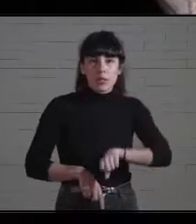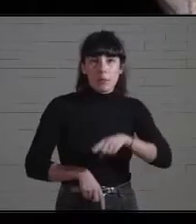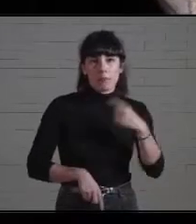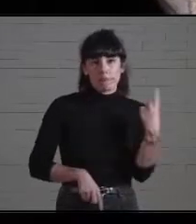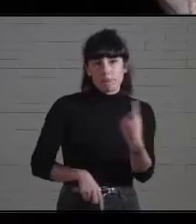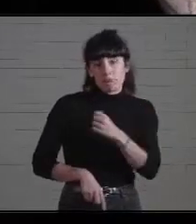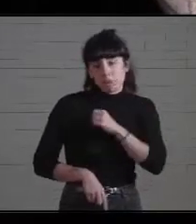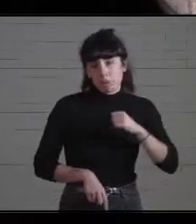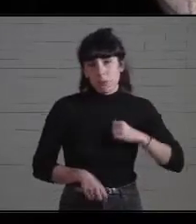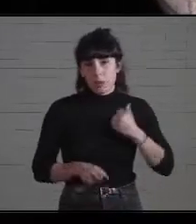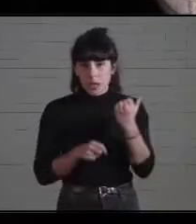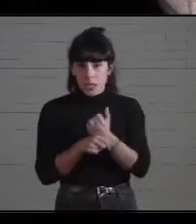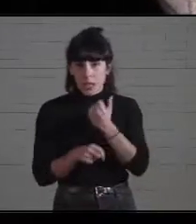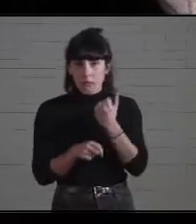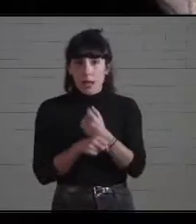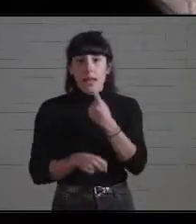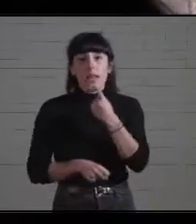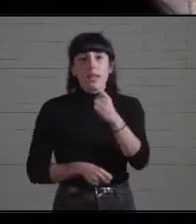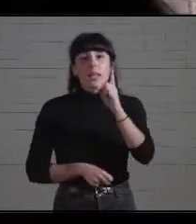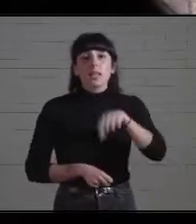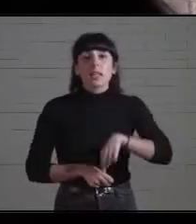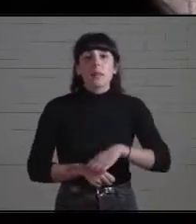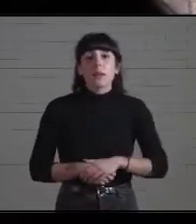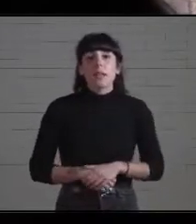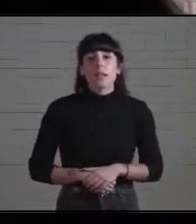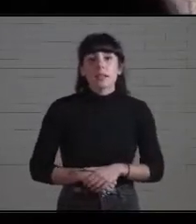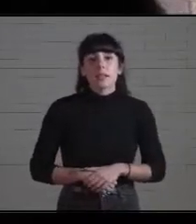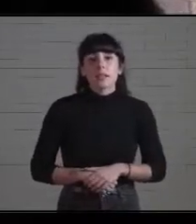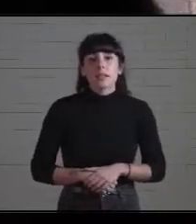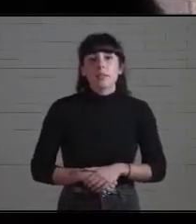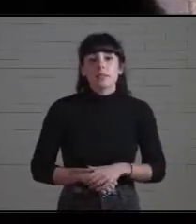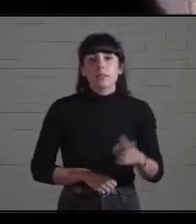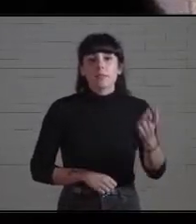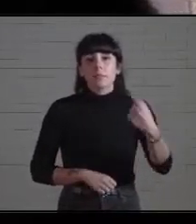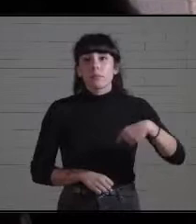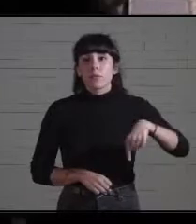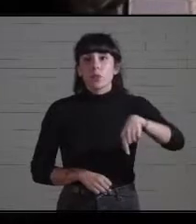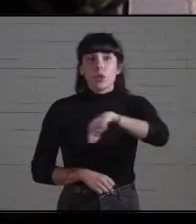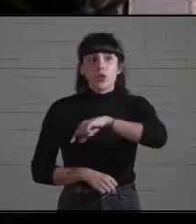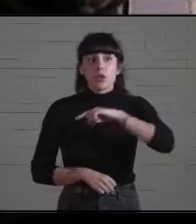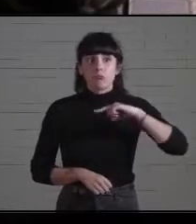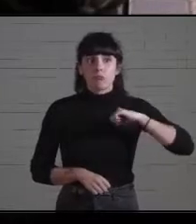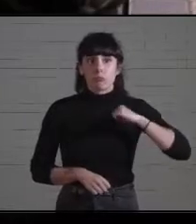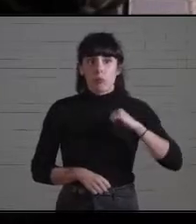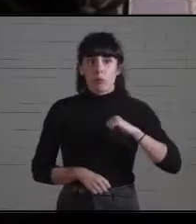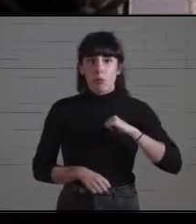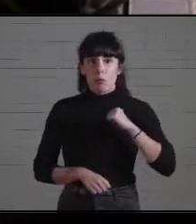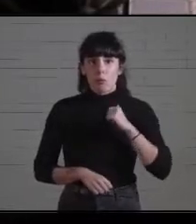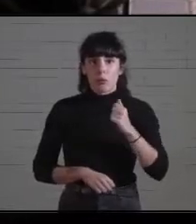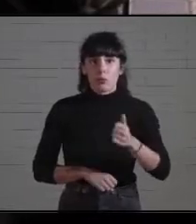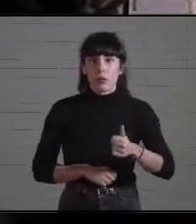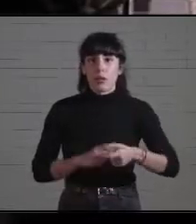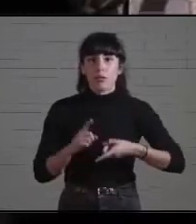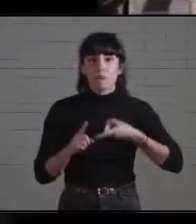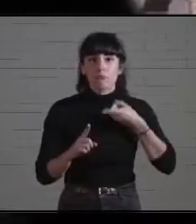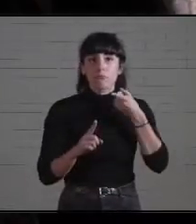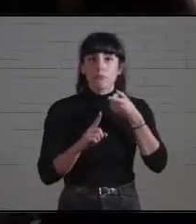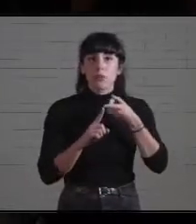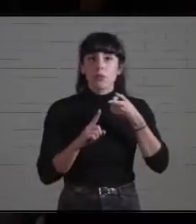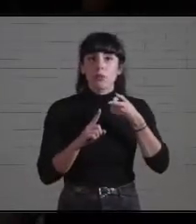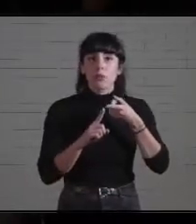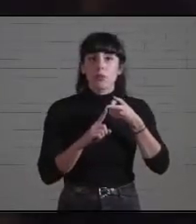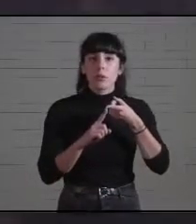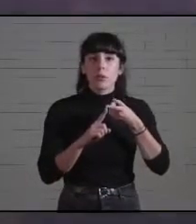Y quería mencionar también que hemos tenido la oportunidad de poder aprovechar